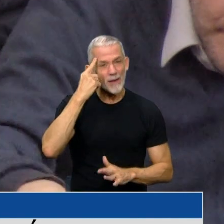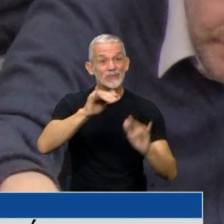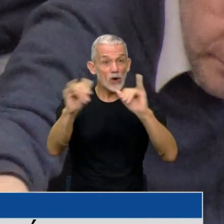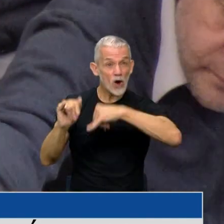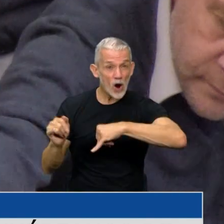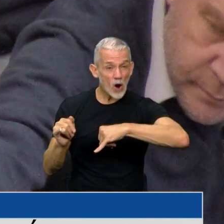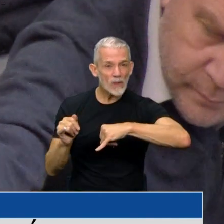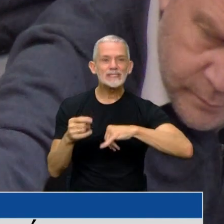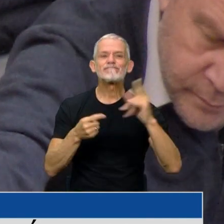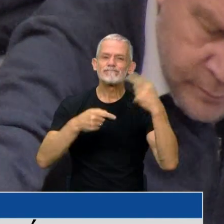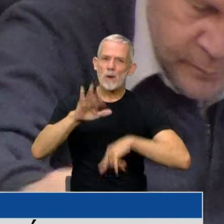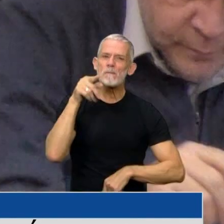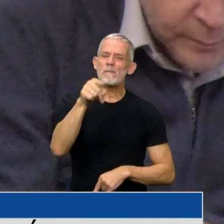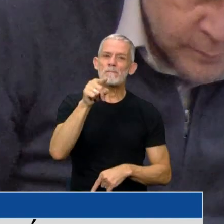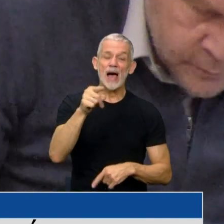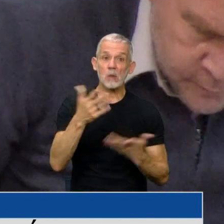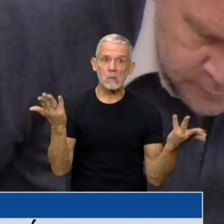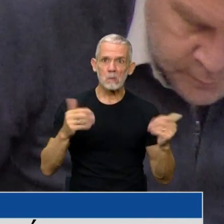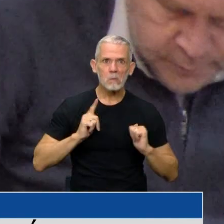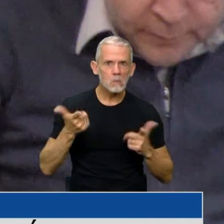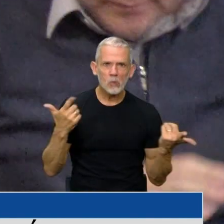los jóvenes eran los más huérfanos de una